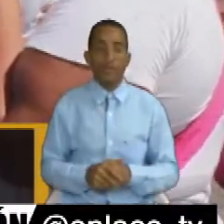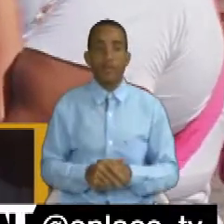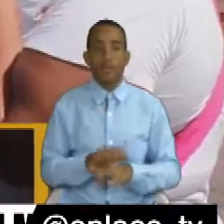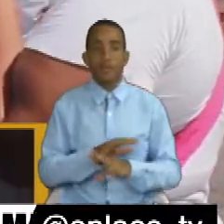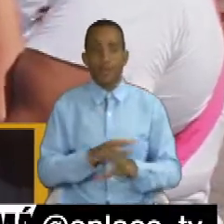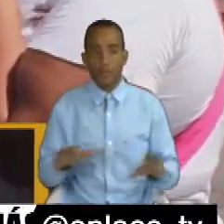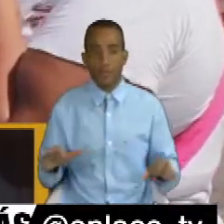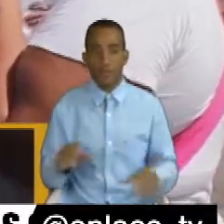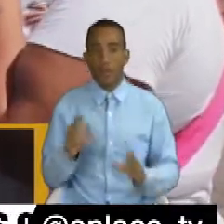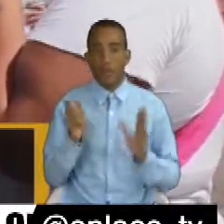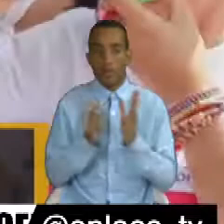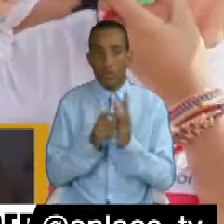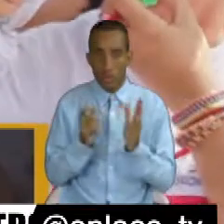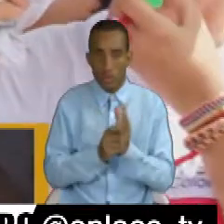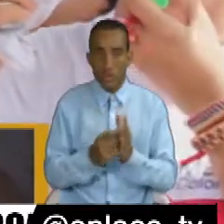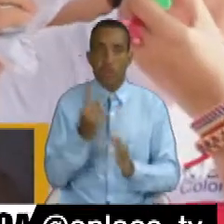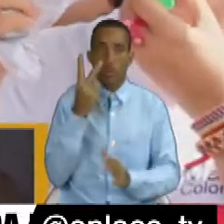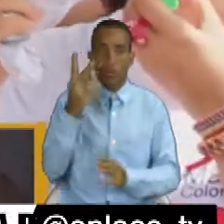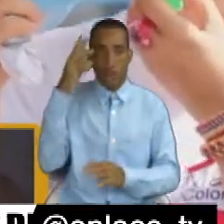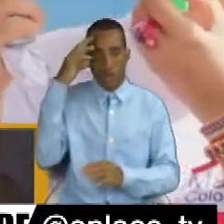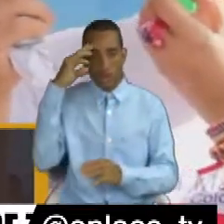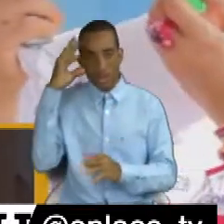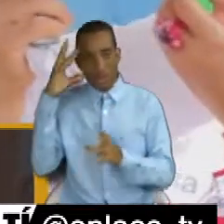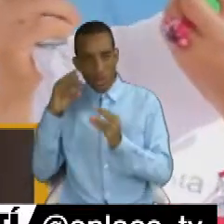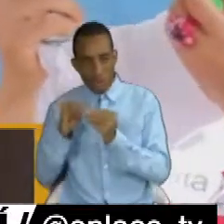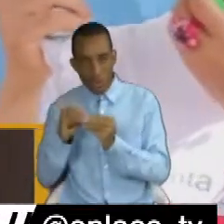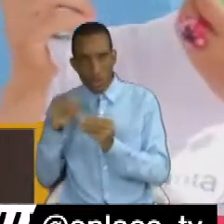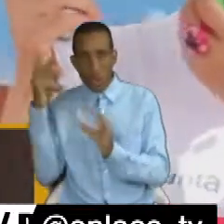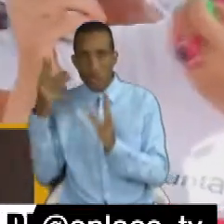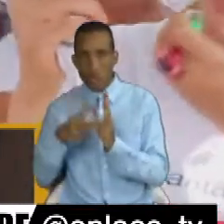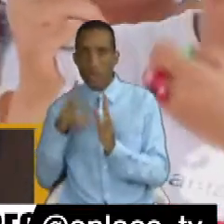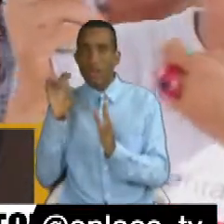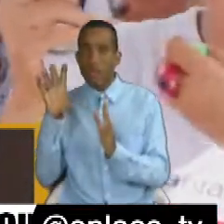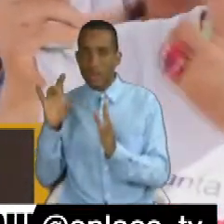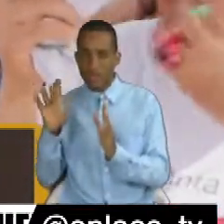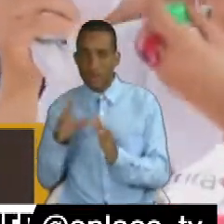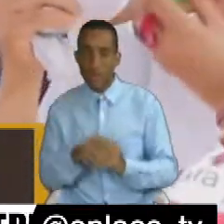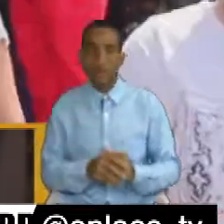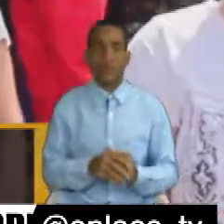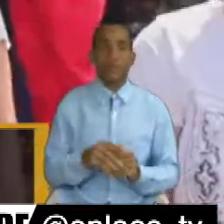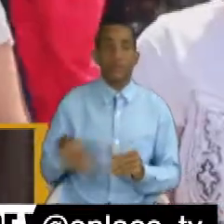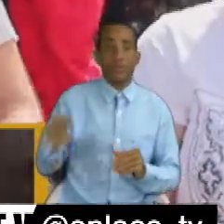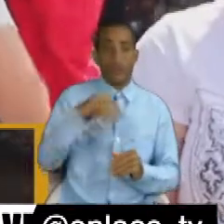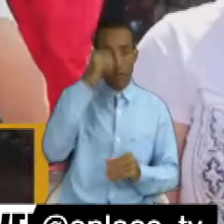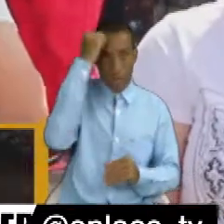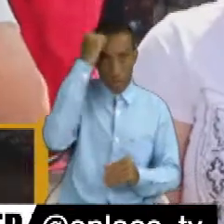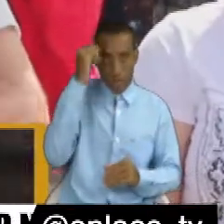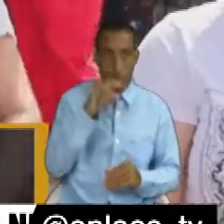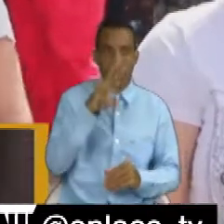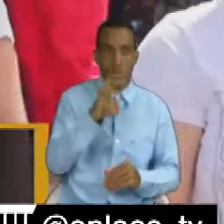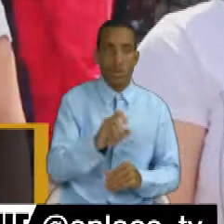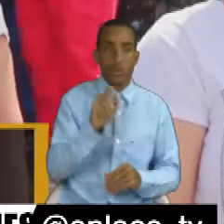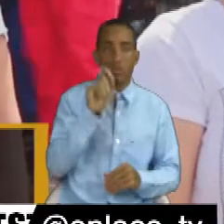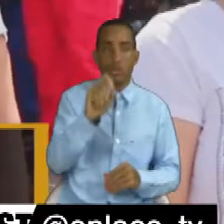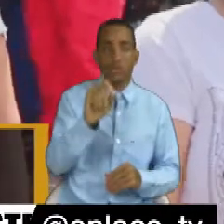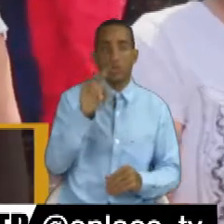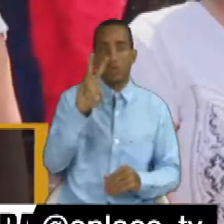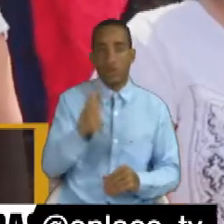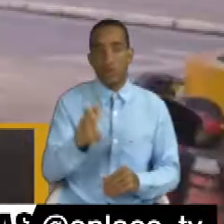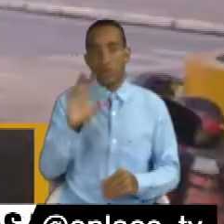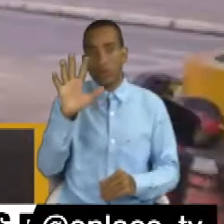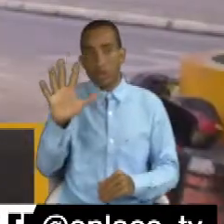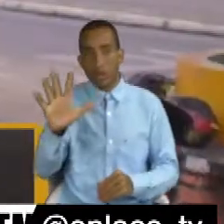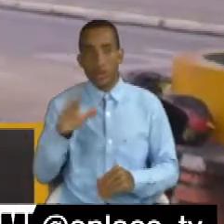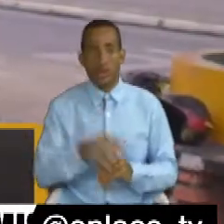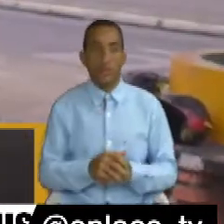los dos puntos que se ganó en el acuerdo de 2015, entonces para los maestros serían 8.75, pero FECODE, como no